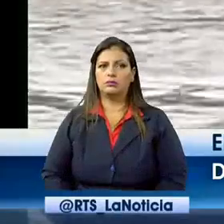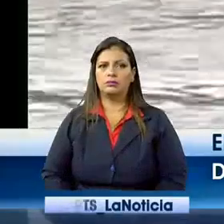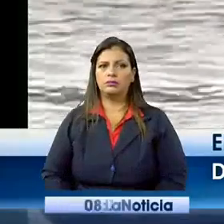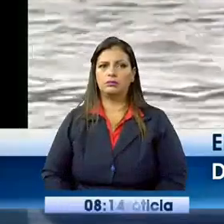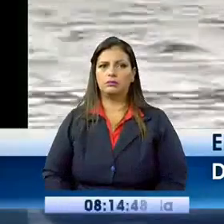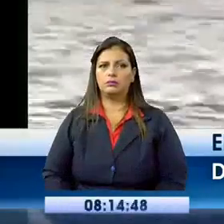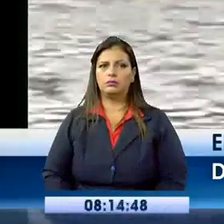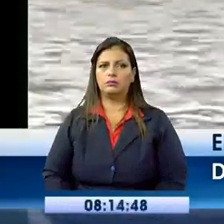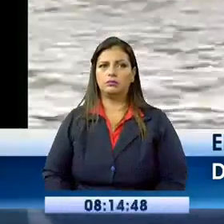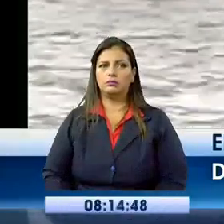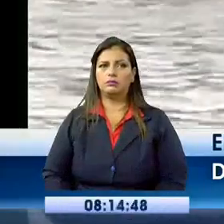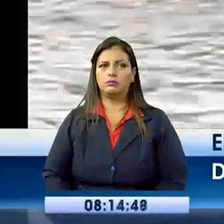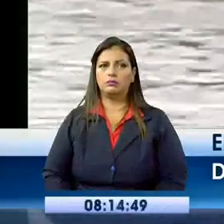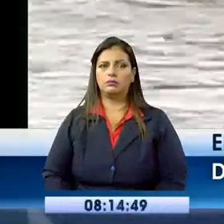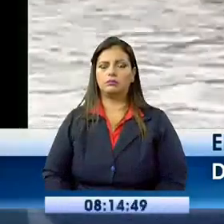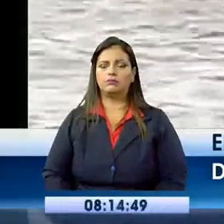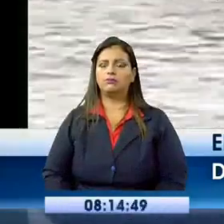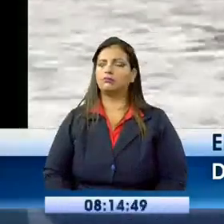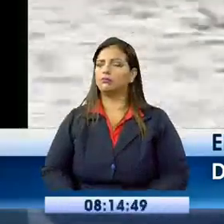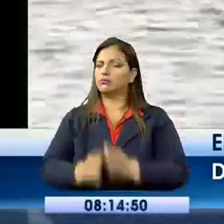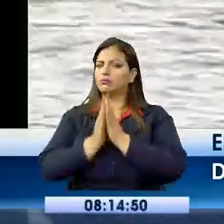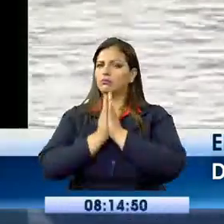Insisto, ATM, por favor.